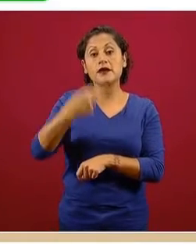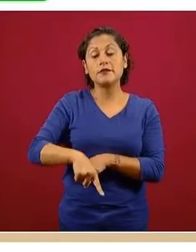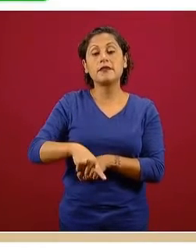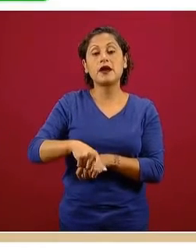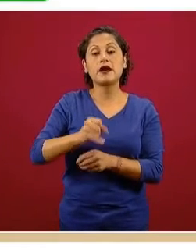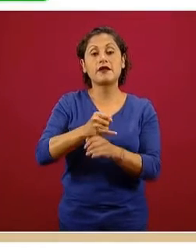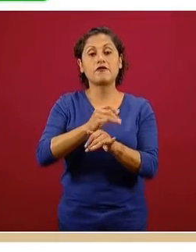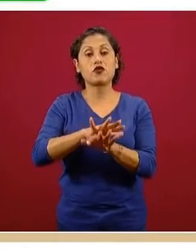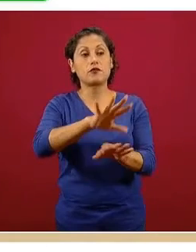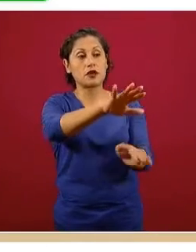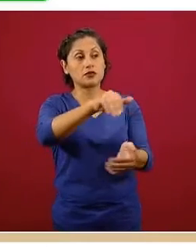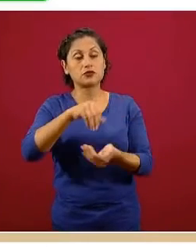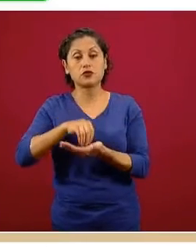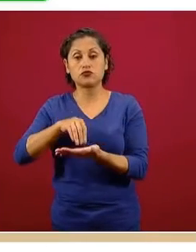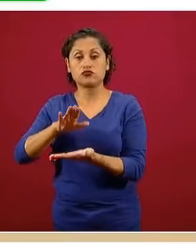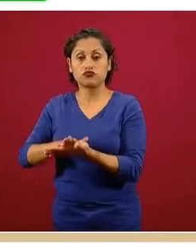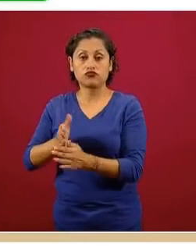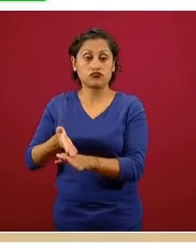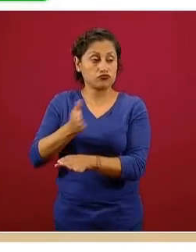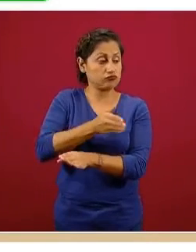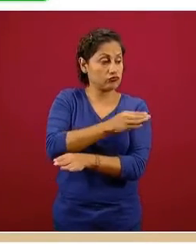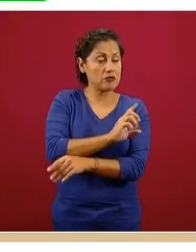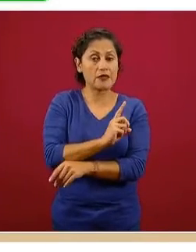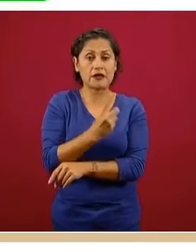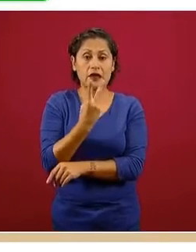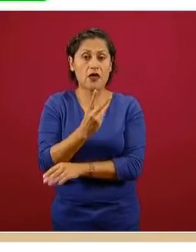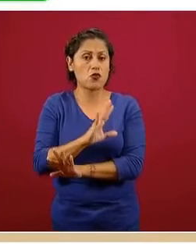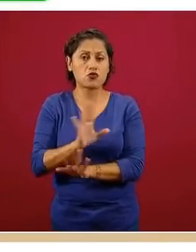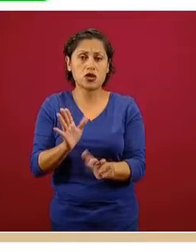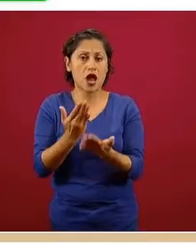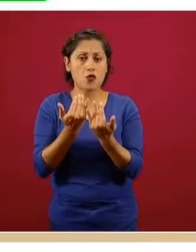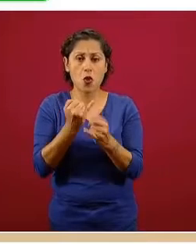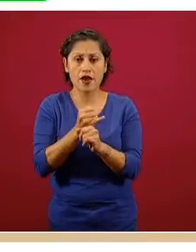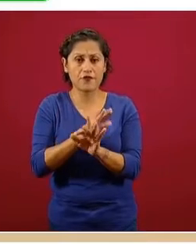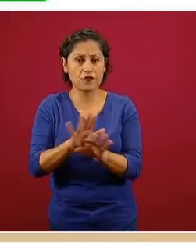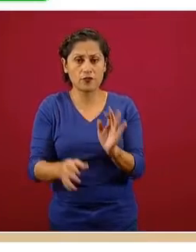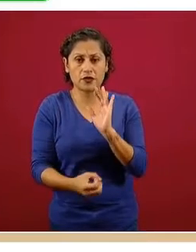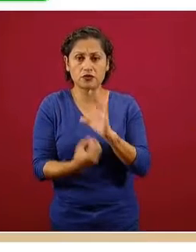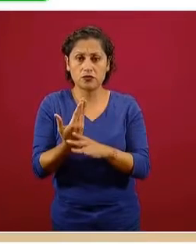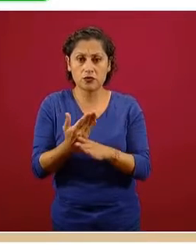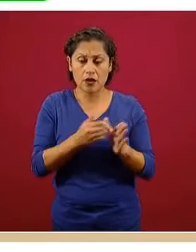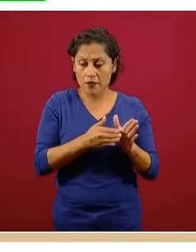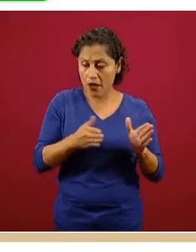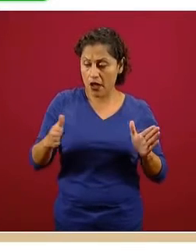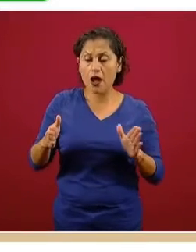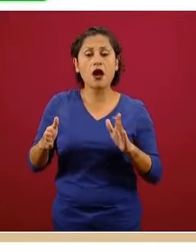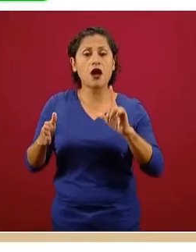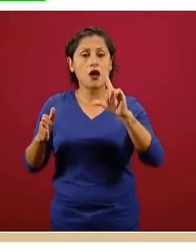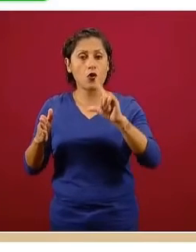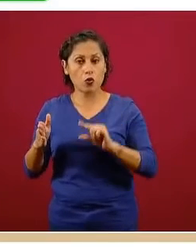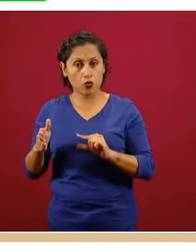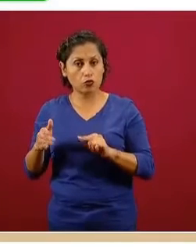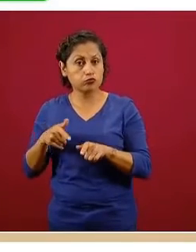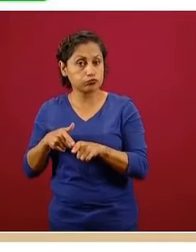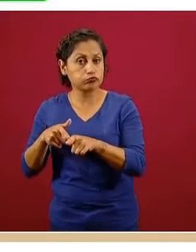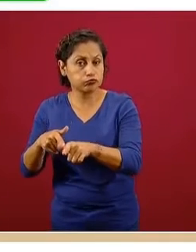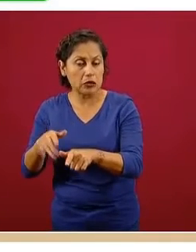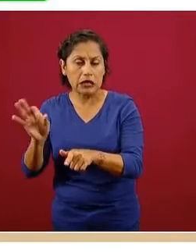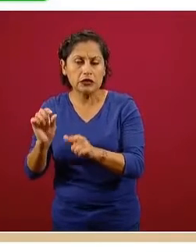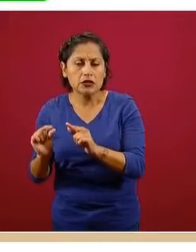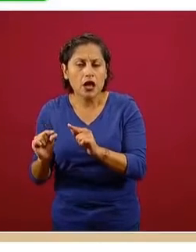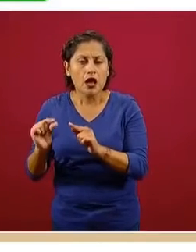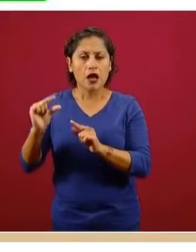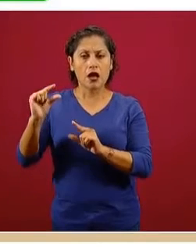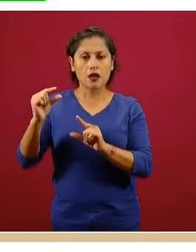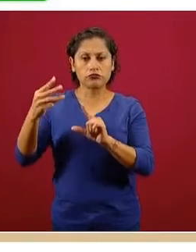semana 32, lo que ya permite suponer que esta reducción va a permanecer. Quizá un punto más